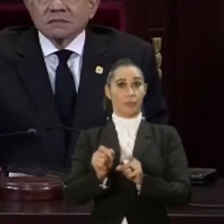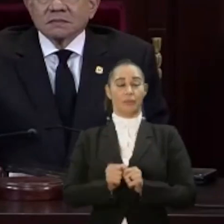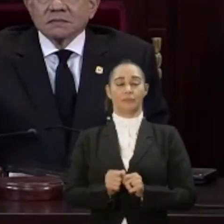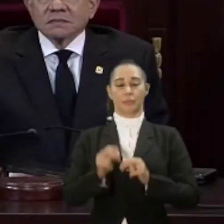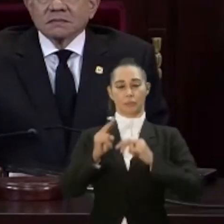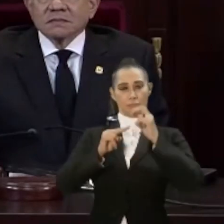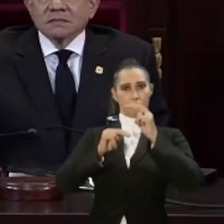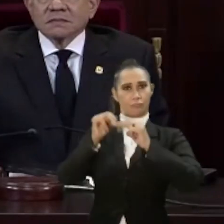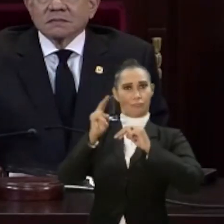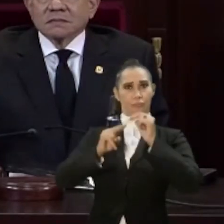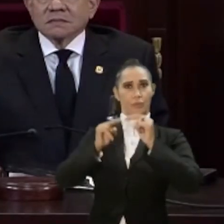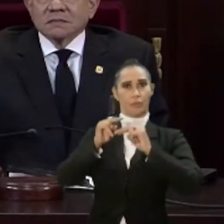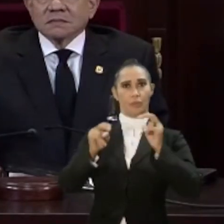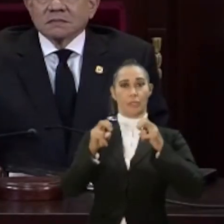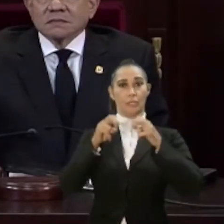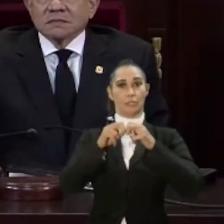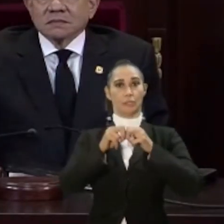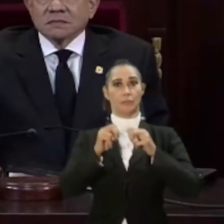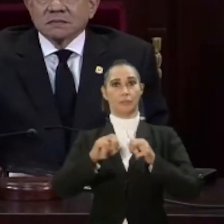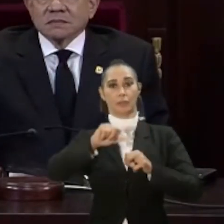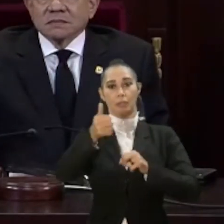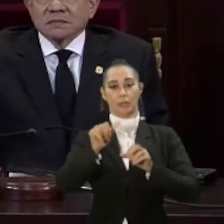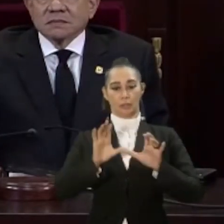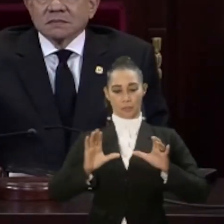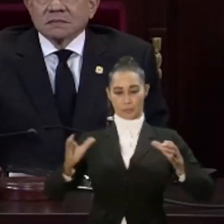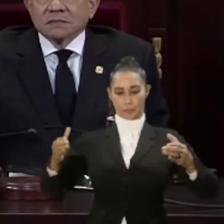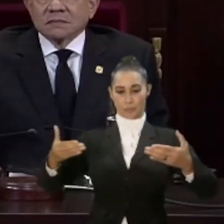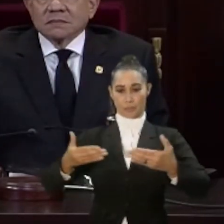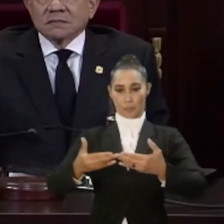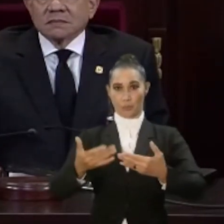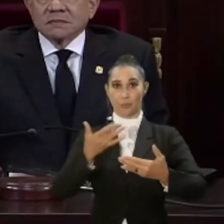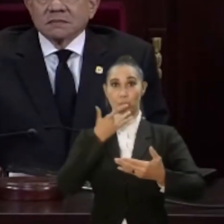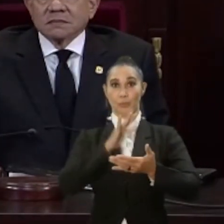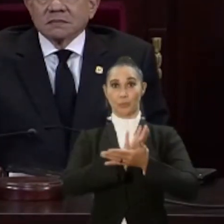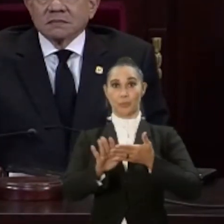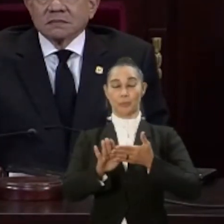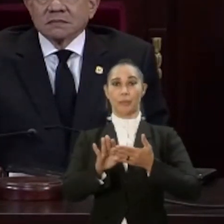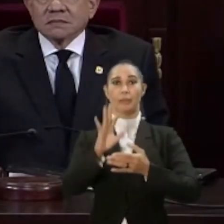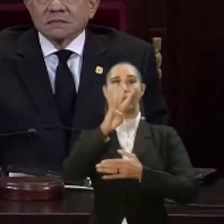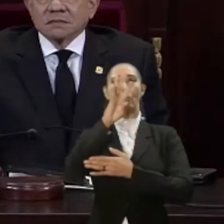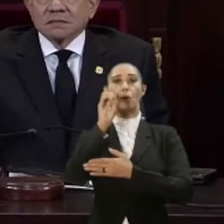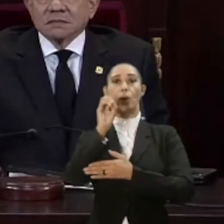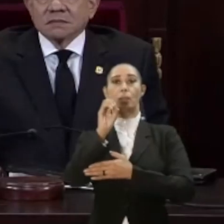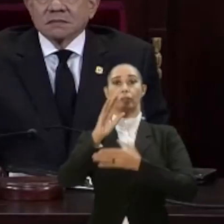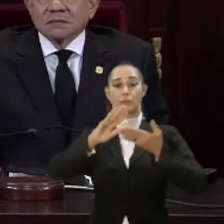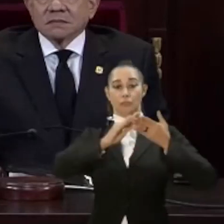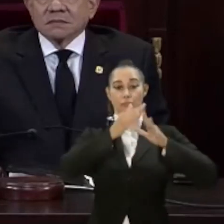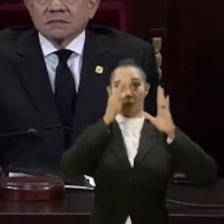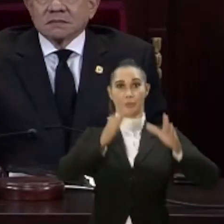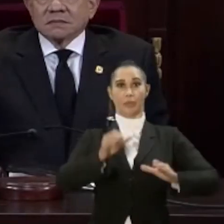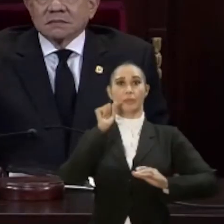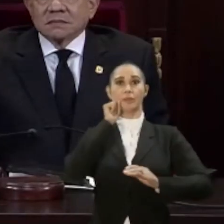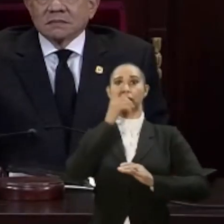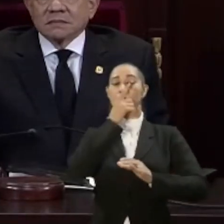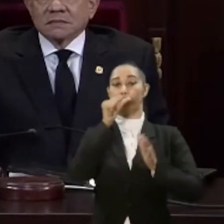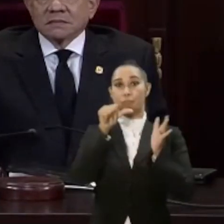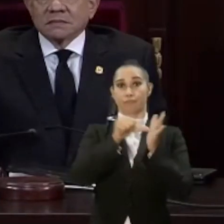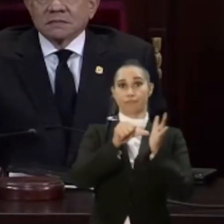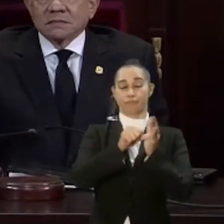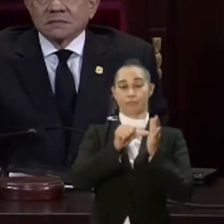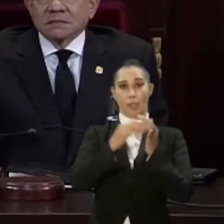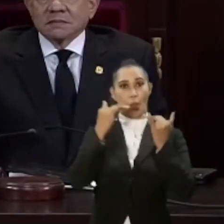la construcción y electrificación de pozos. Más de 40 comunidades de Santo Domingo y el Distrito Nacional